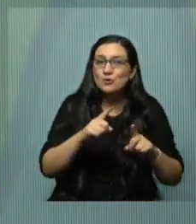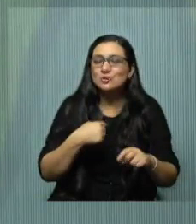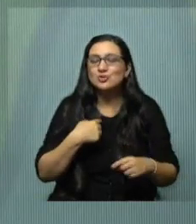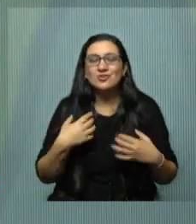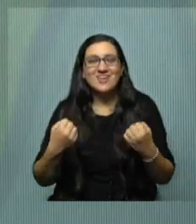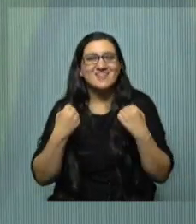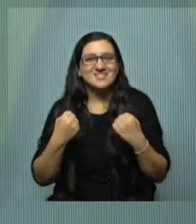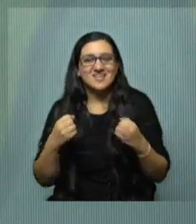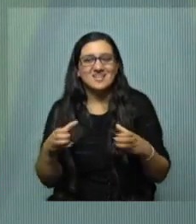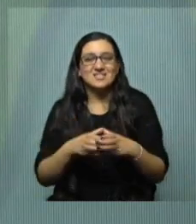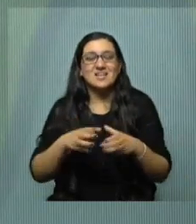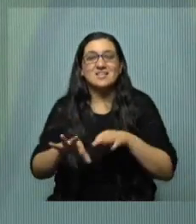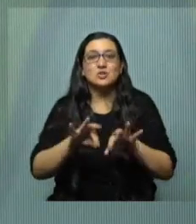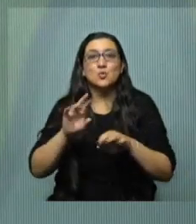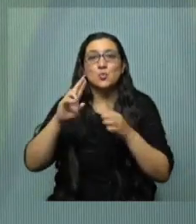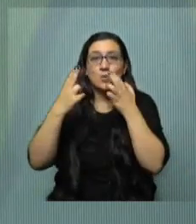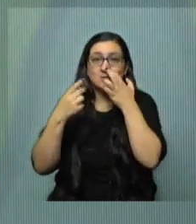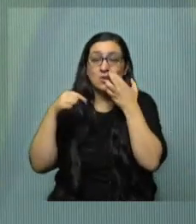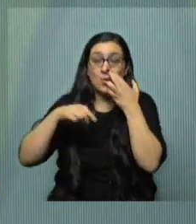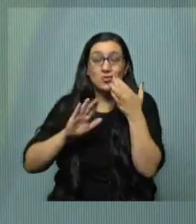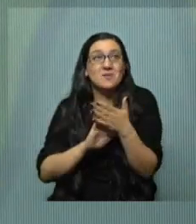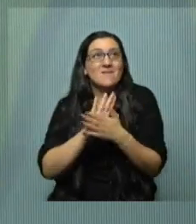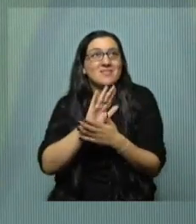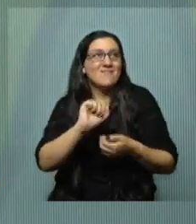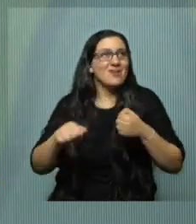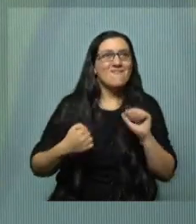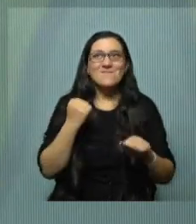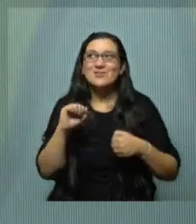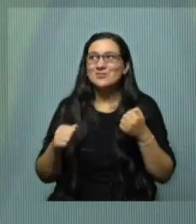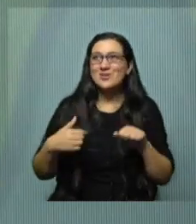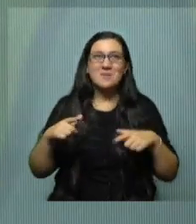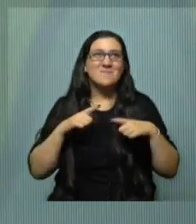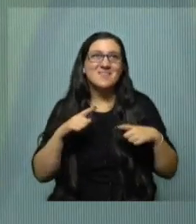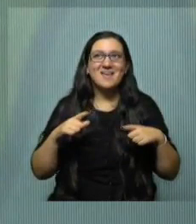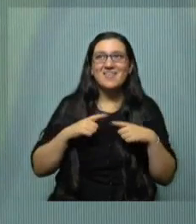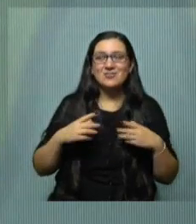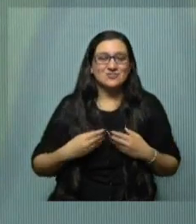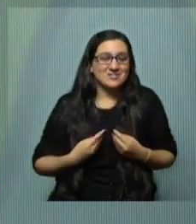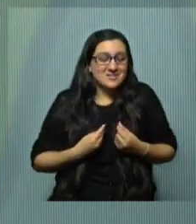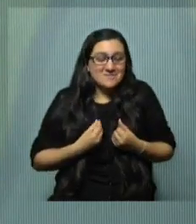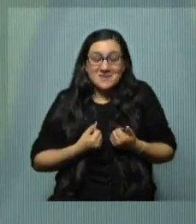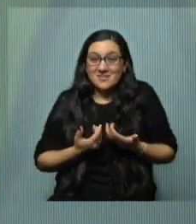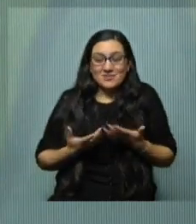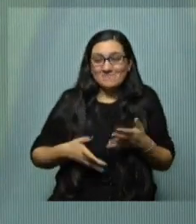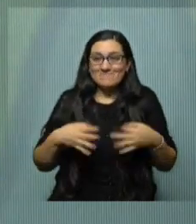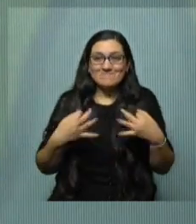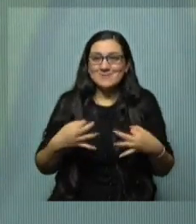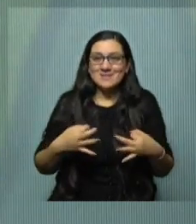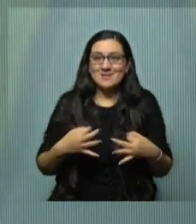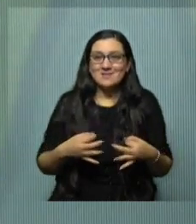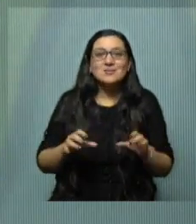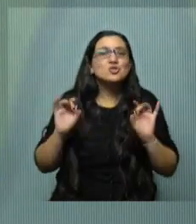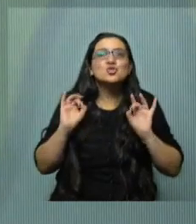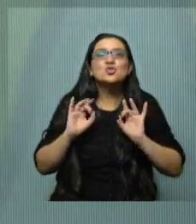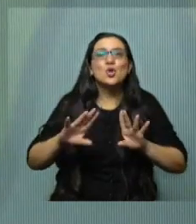hoy, ¿no? Con ese estado entre nerviosismo y expectativa, ¿no? Y con sentimientos así tan especiales, me pasa con la